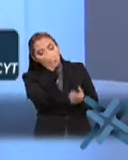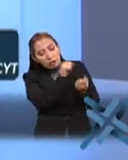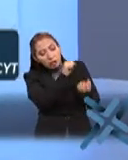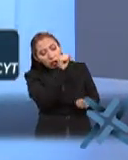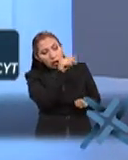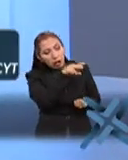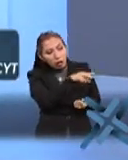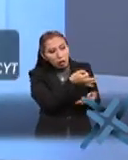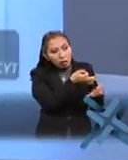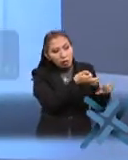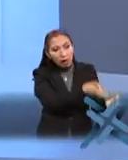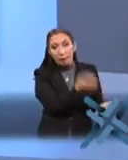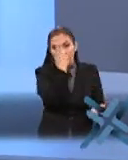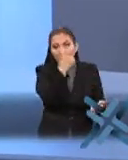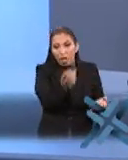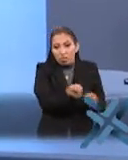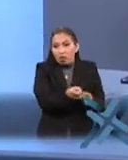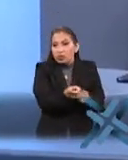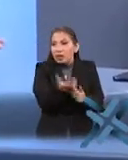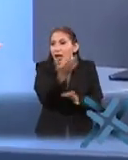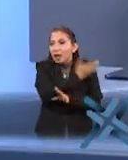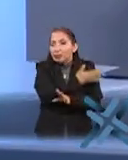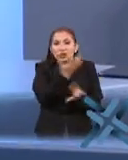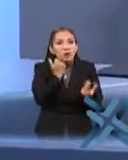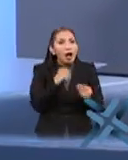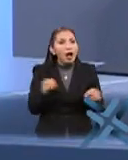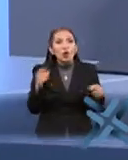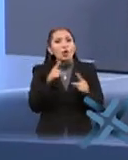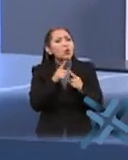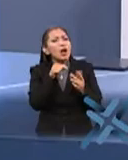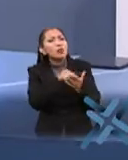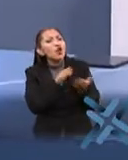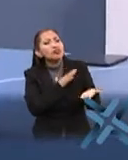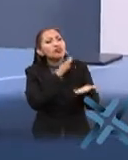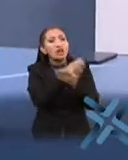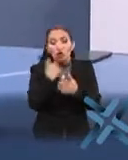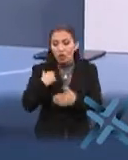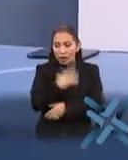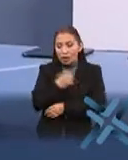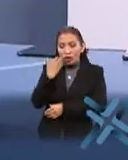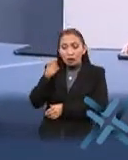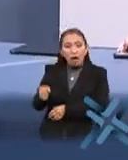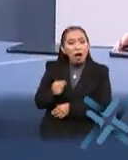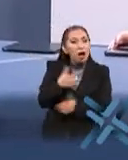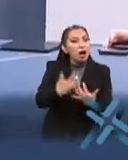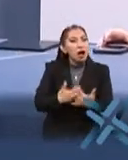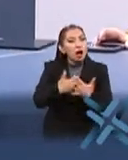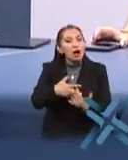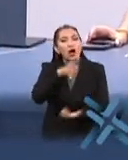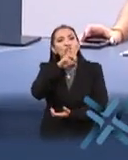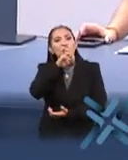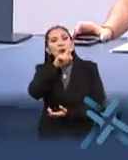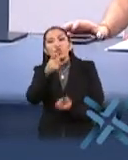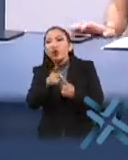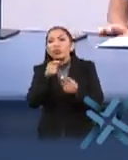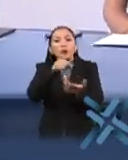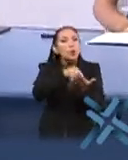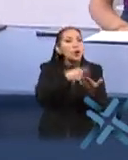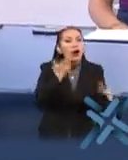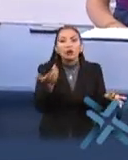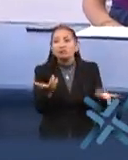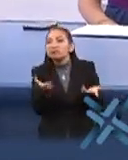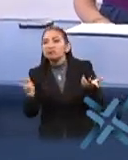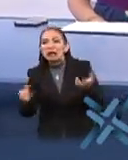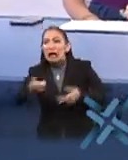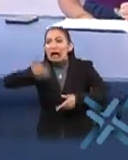plataforma justamente, ¿no? Para dónde encontrar, o los eventos, ¿no? Quiero llevar a mi hijo a un evento de robótica, y a dónde voy, y se encuentran con